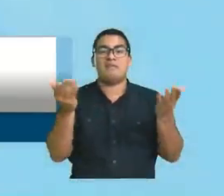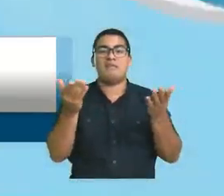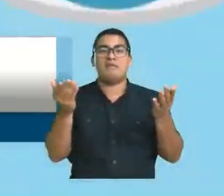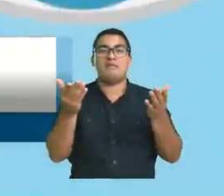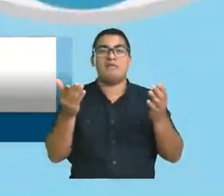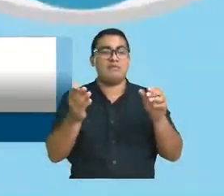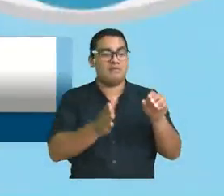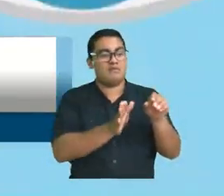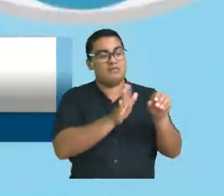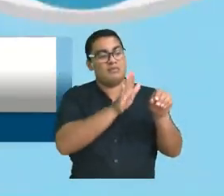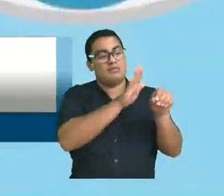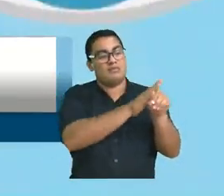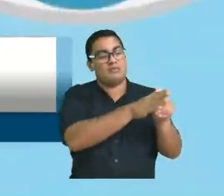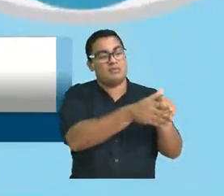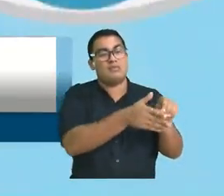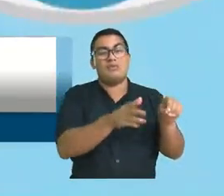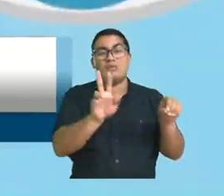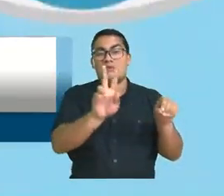tiñe verde.